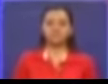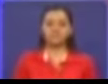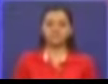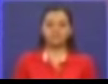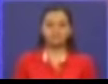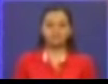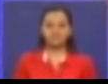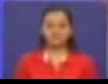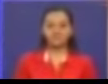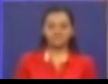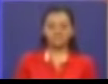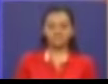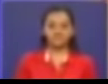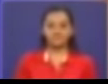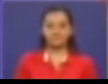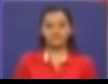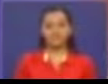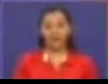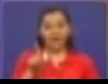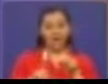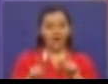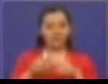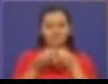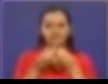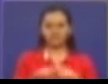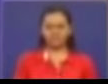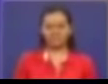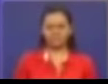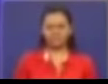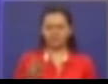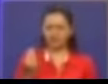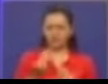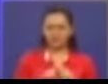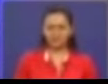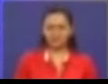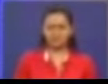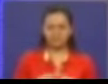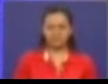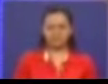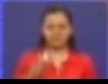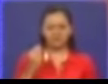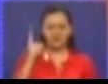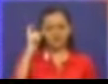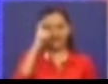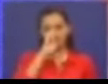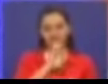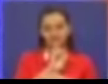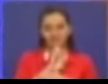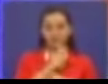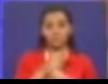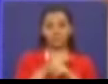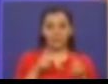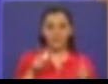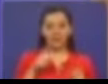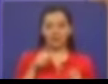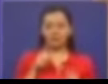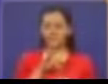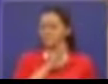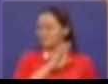Créeme que gran perdedor, hay algunos perdedores en estos momentos difíciles que ha vivido la patria, pero alguien que está